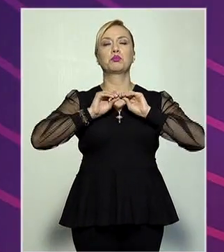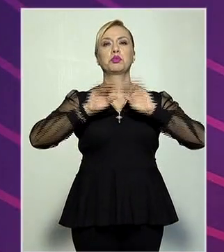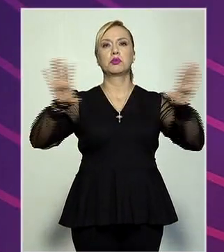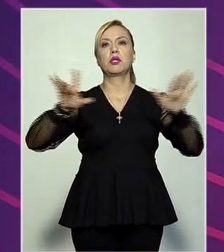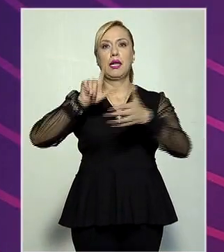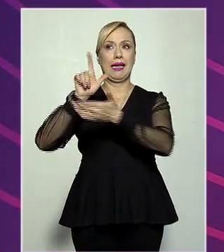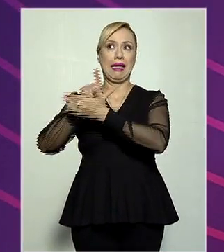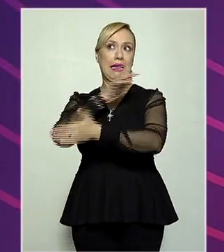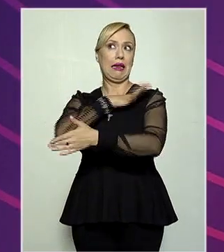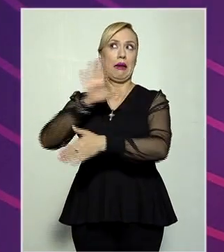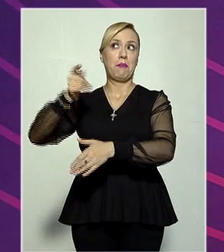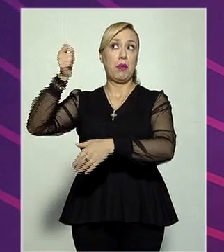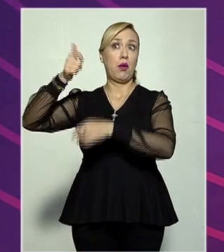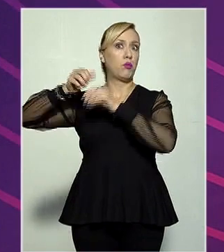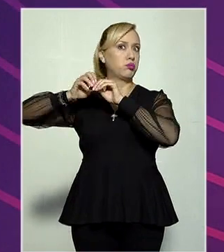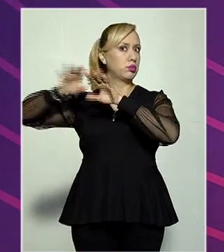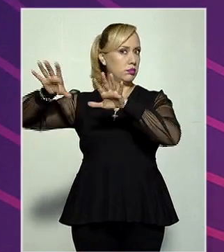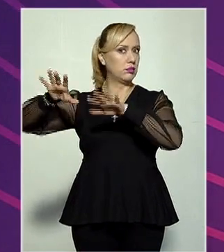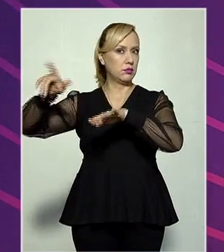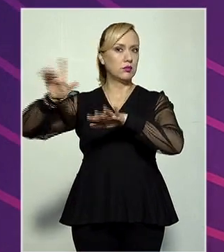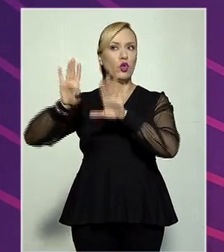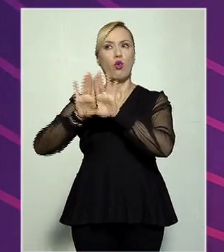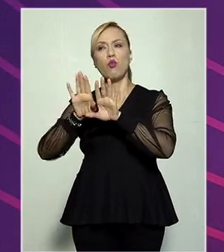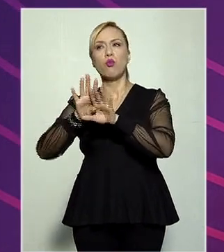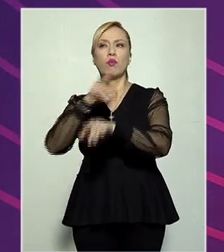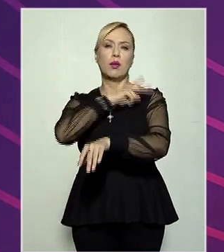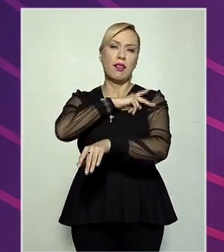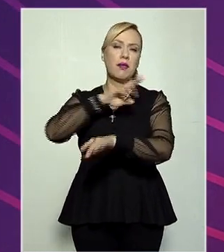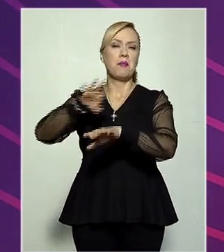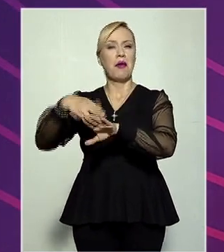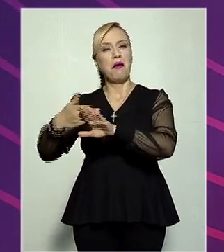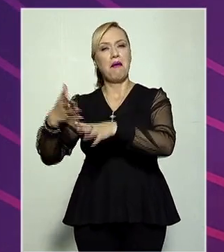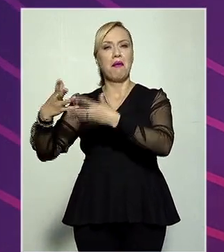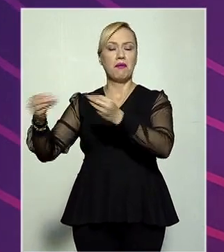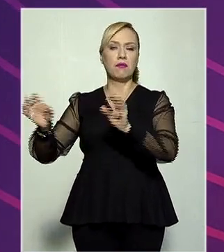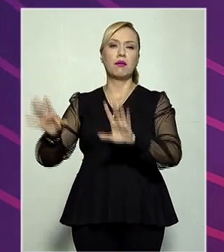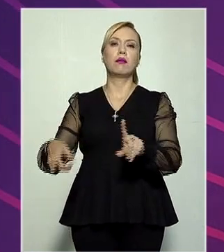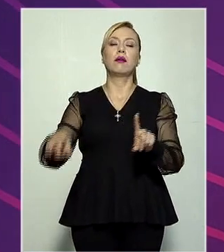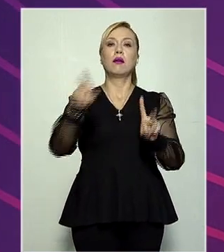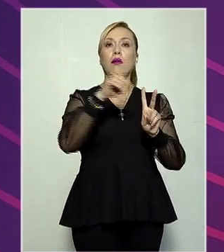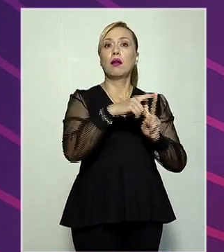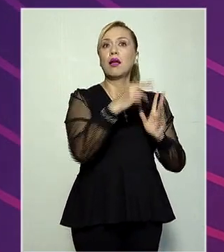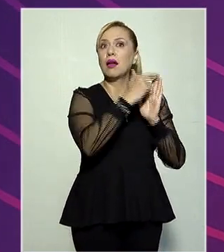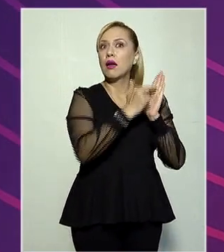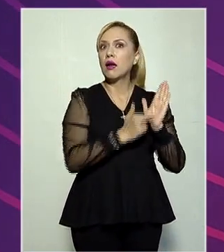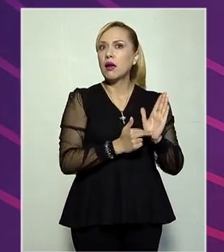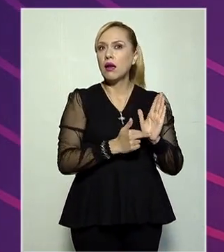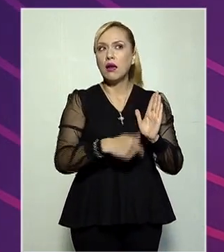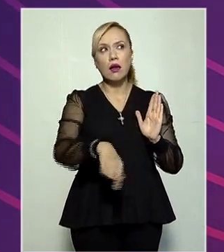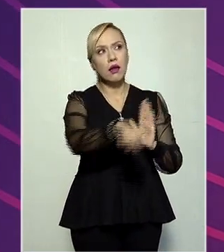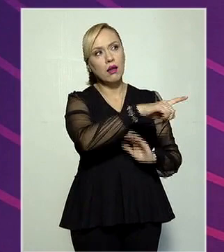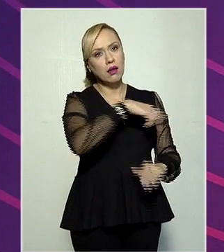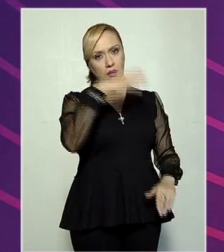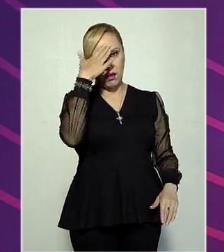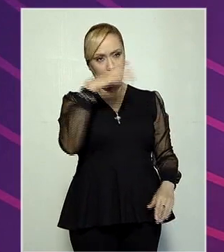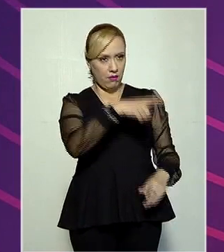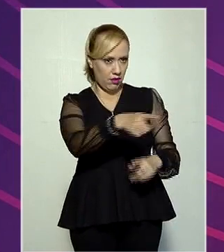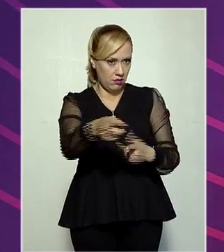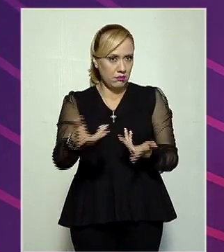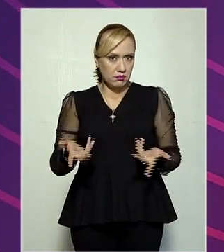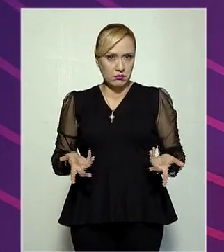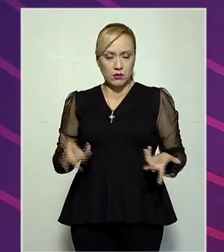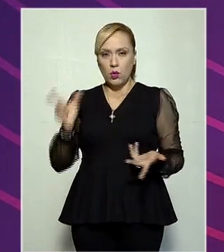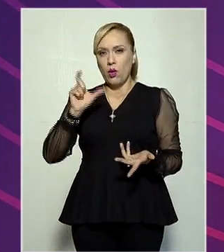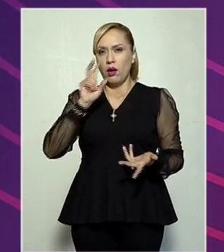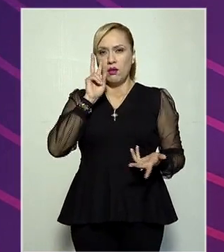Y cuando, digamos, Volga y Fer, que han estado involucrados en ese tema, seguramente les pasó lo mismo. Cuando vimos